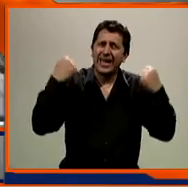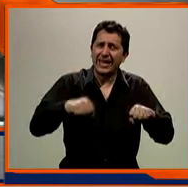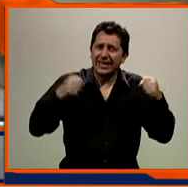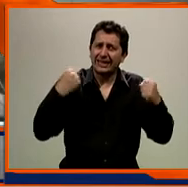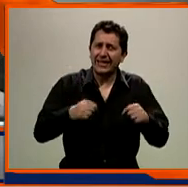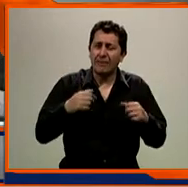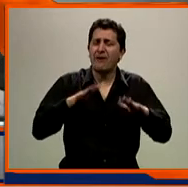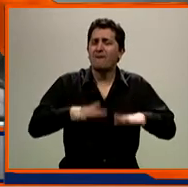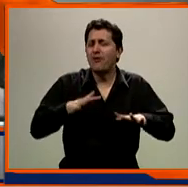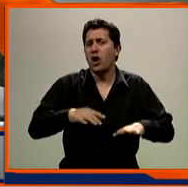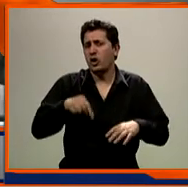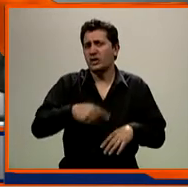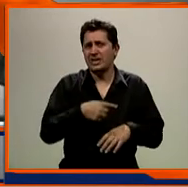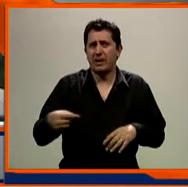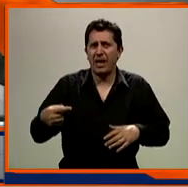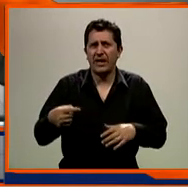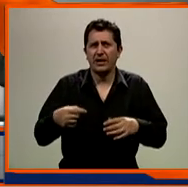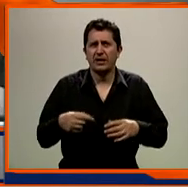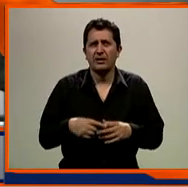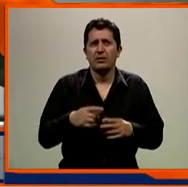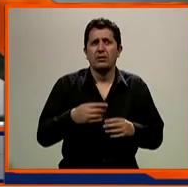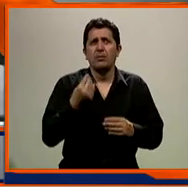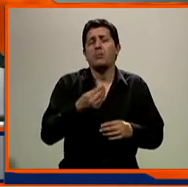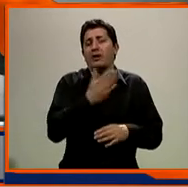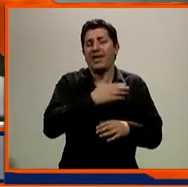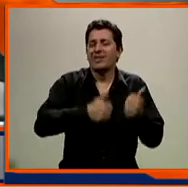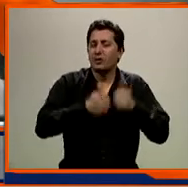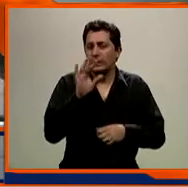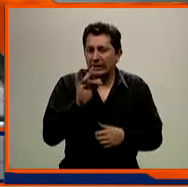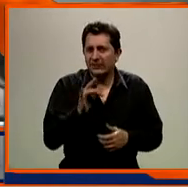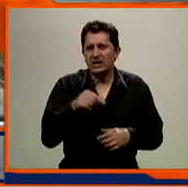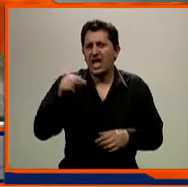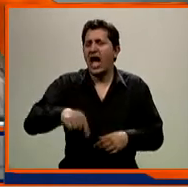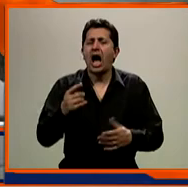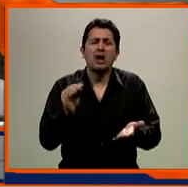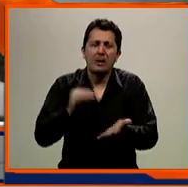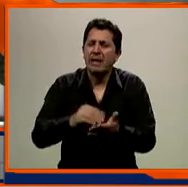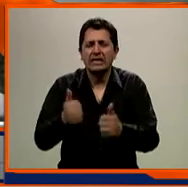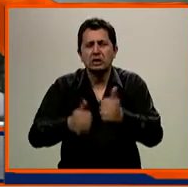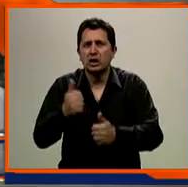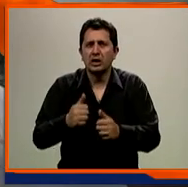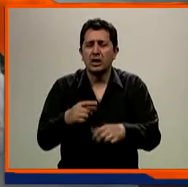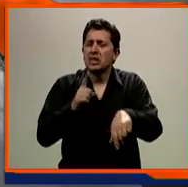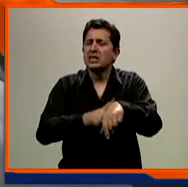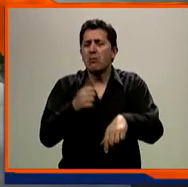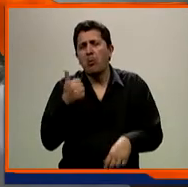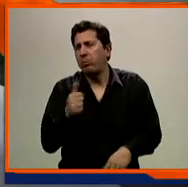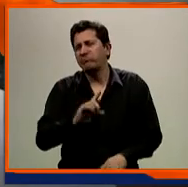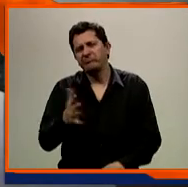más flojito esta semana porque veníamos de un torneo difícil y lo tomamos como un torneo más. Y si bien la marca no fue buena,